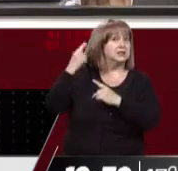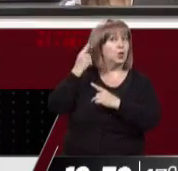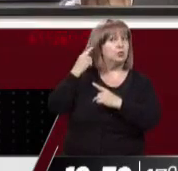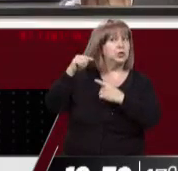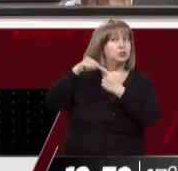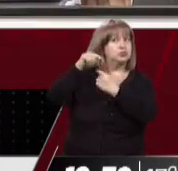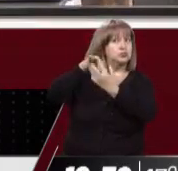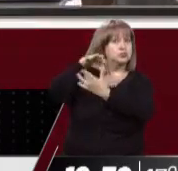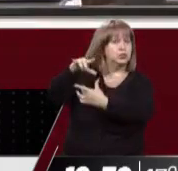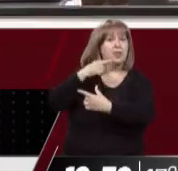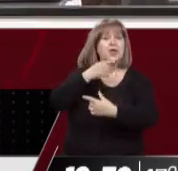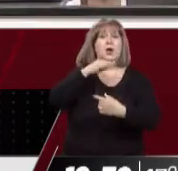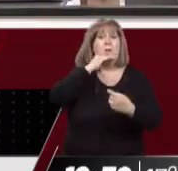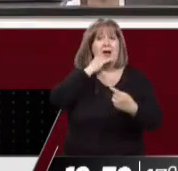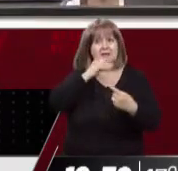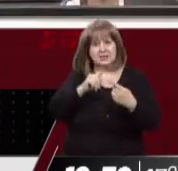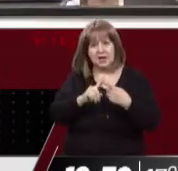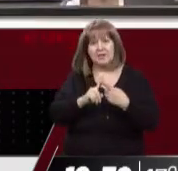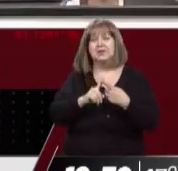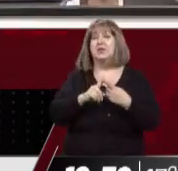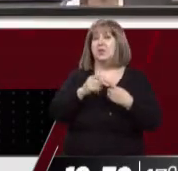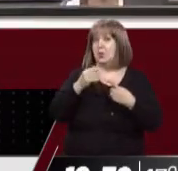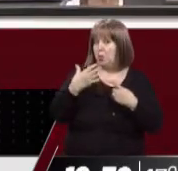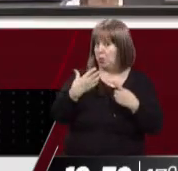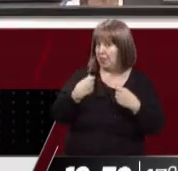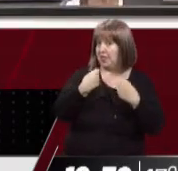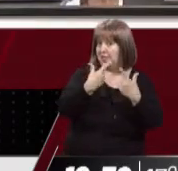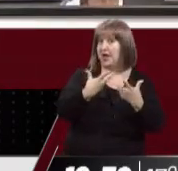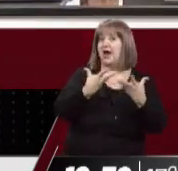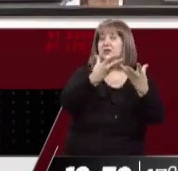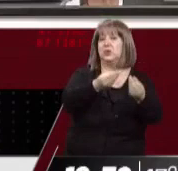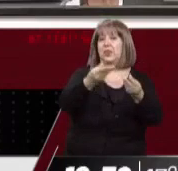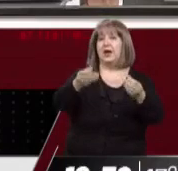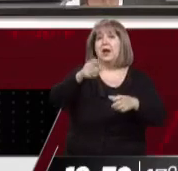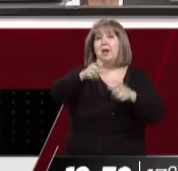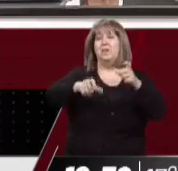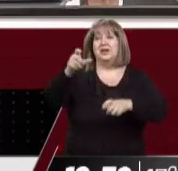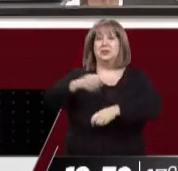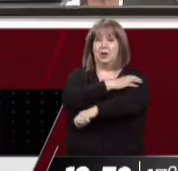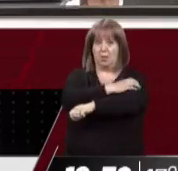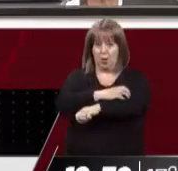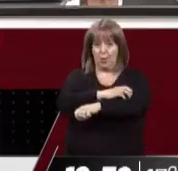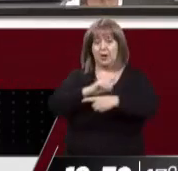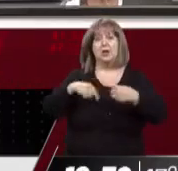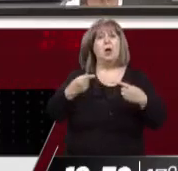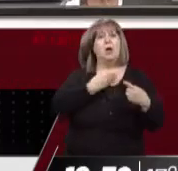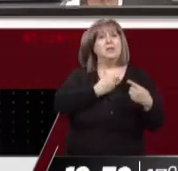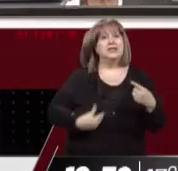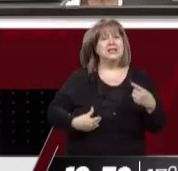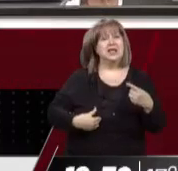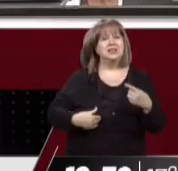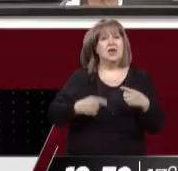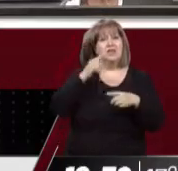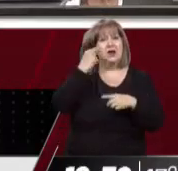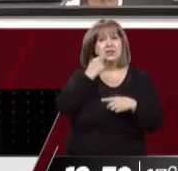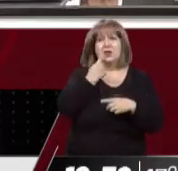semana. Sí. Primero la voz de Sergio Massa, el que anticipaba esta posibilidad de ayudar a los sectores más vulnerables. Sí. Y hoy el presidente de la Nación, que no dio